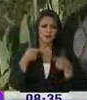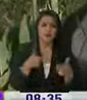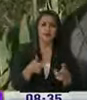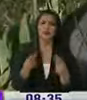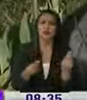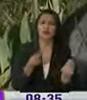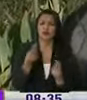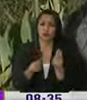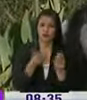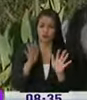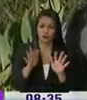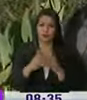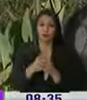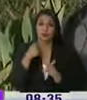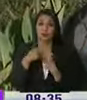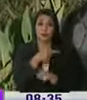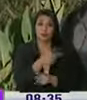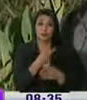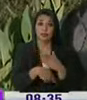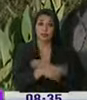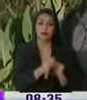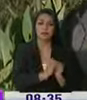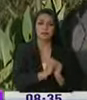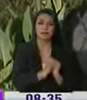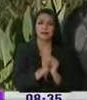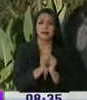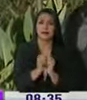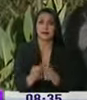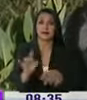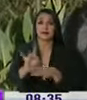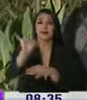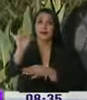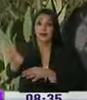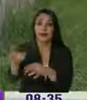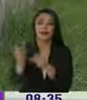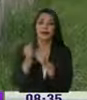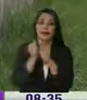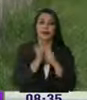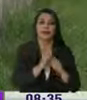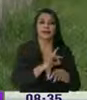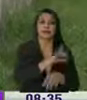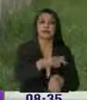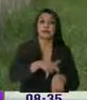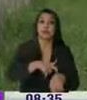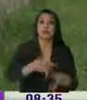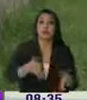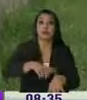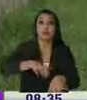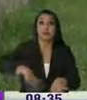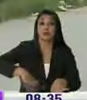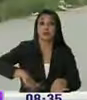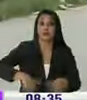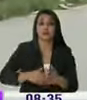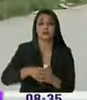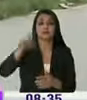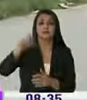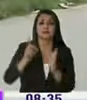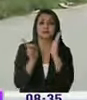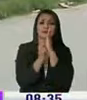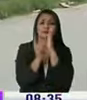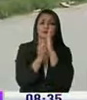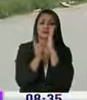Tenemos que nosotros ir a dejar a los niños, traer a los niños, y no disponemos de mucho tiempo. Indican que la necesidad de alarmas de seguridad es